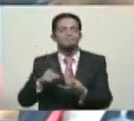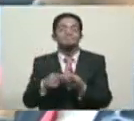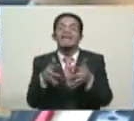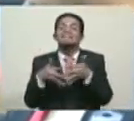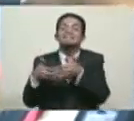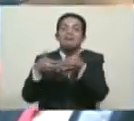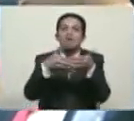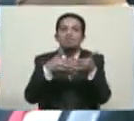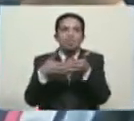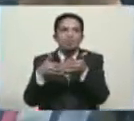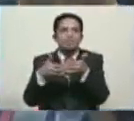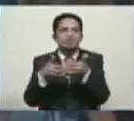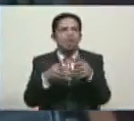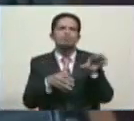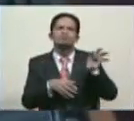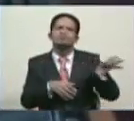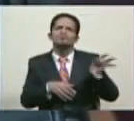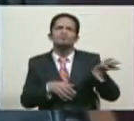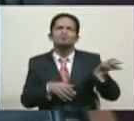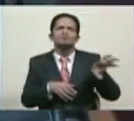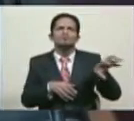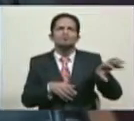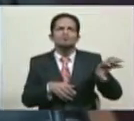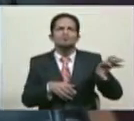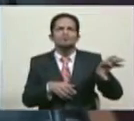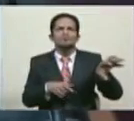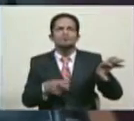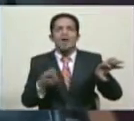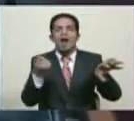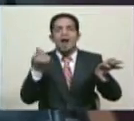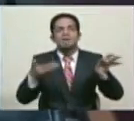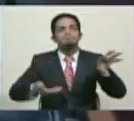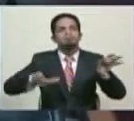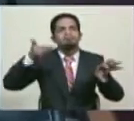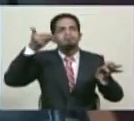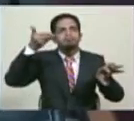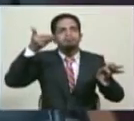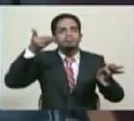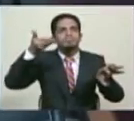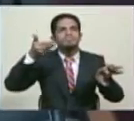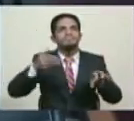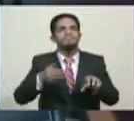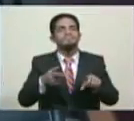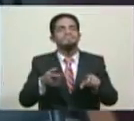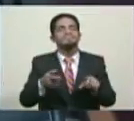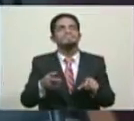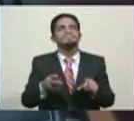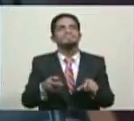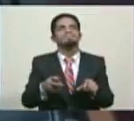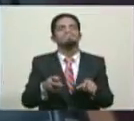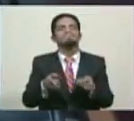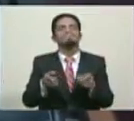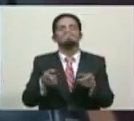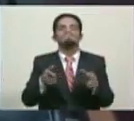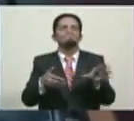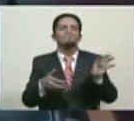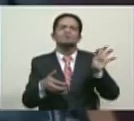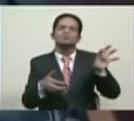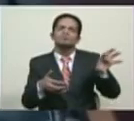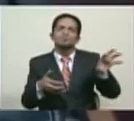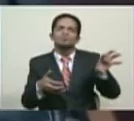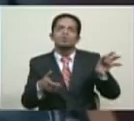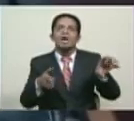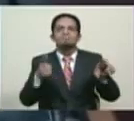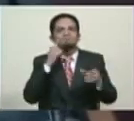a un consumo excesivo, de alto costo ambiental para el planeta, orientado a una poderosa maquinaria industrial